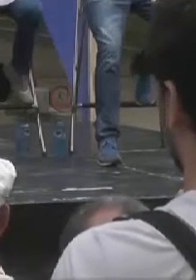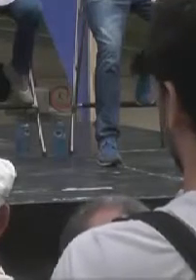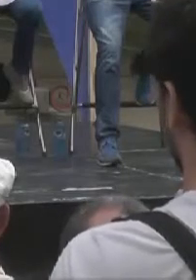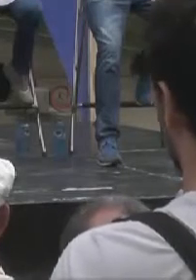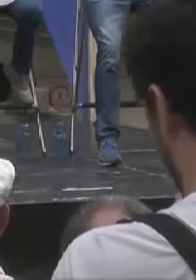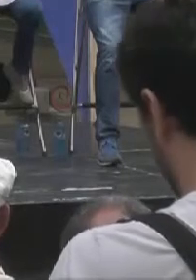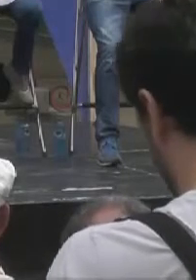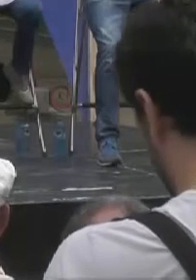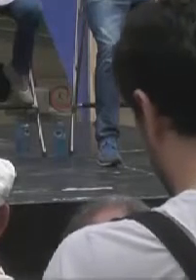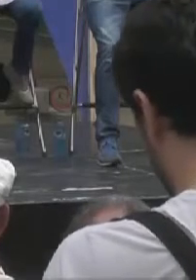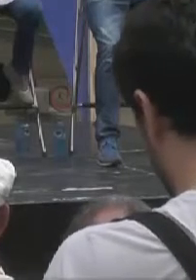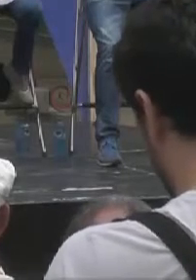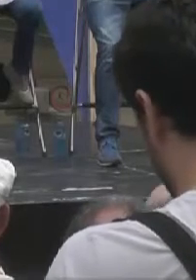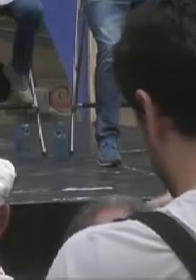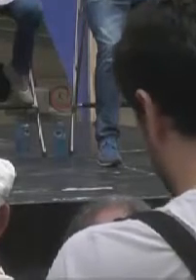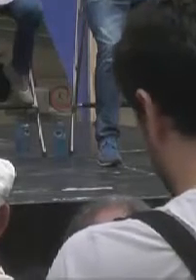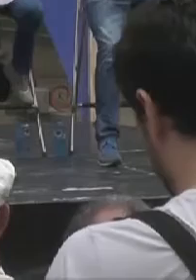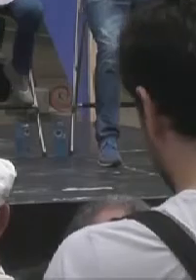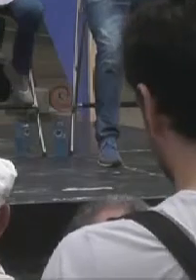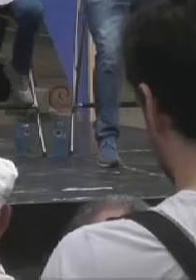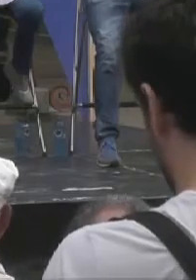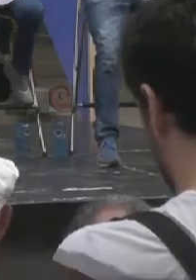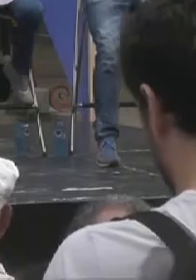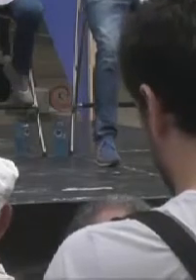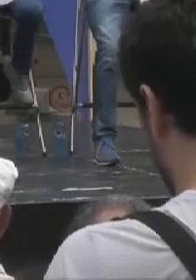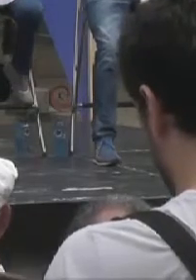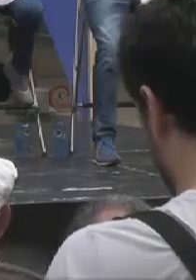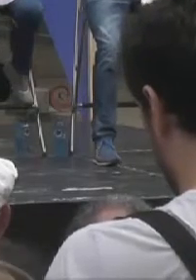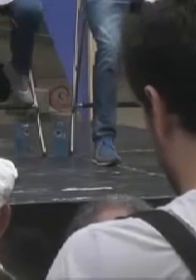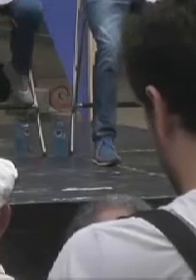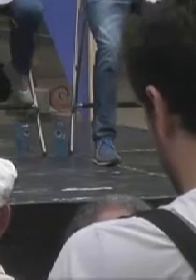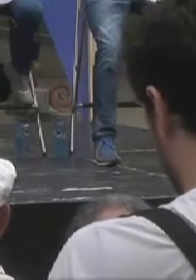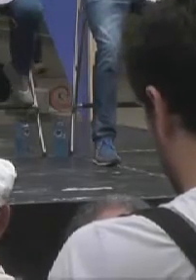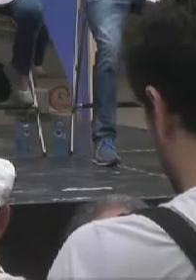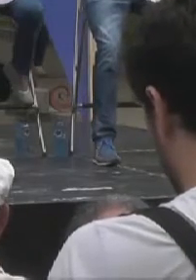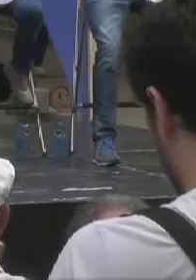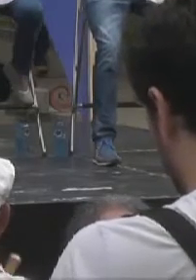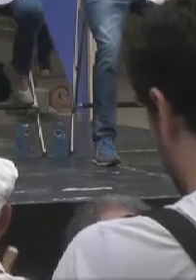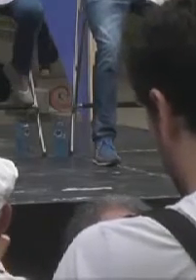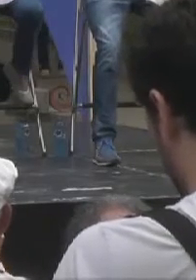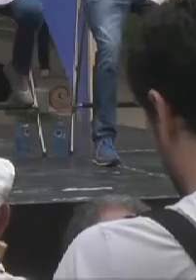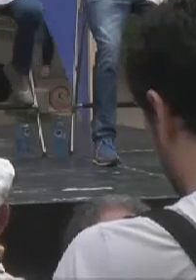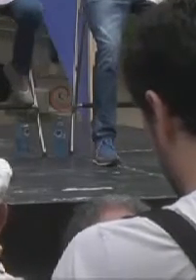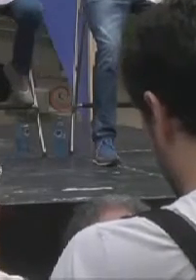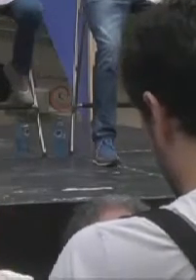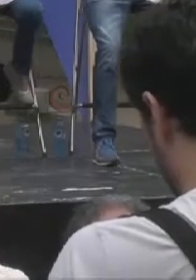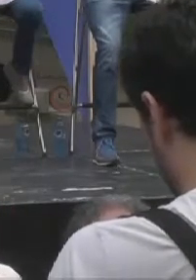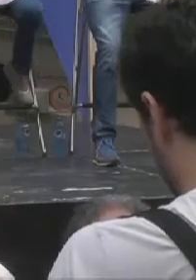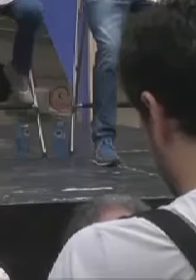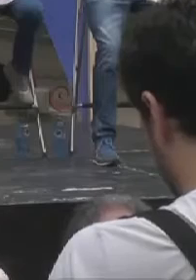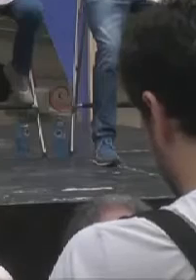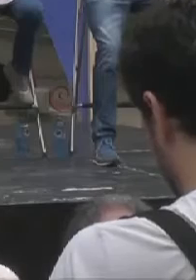realidade o importante é ser diversas, non? Eu creo que aquí, nesta palestra hoxe, é a mostra